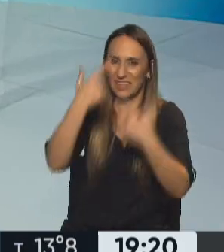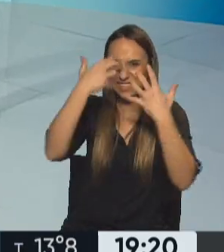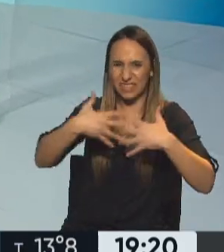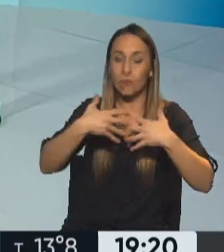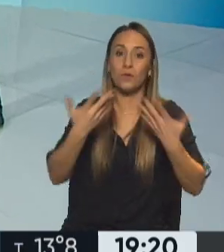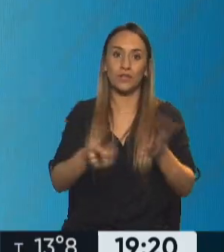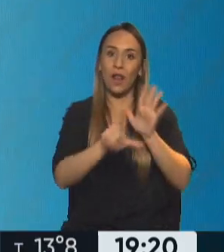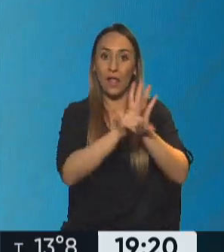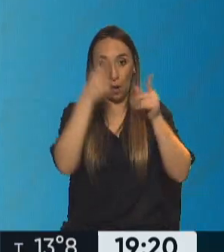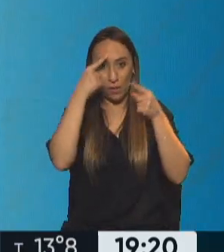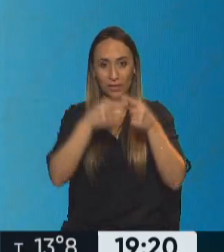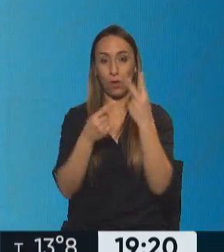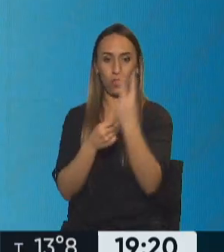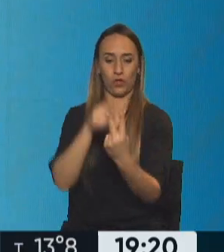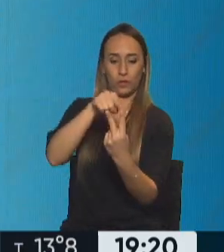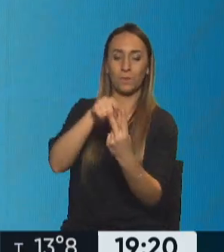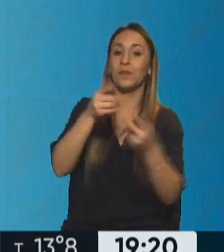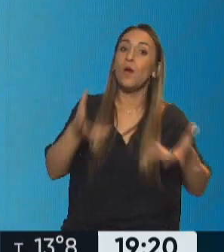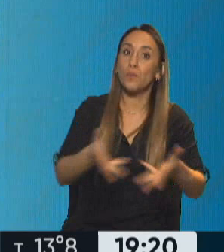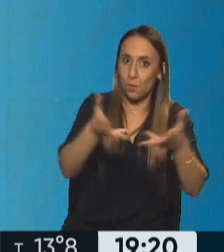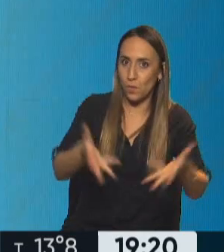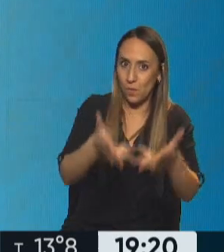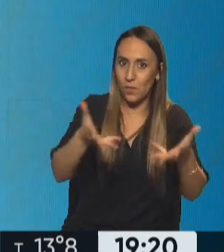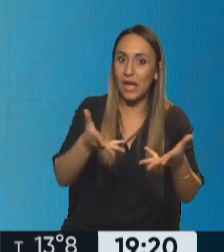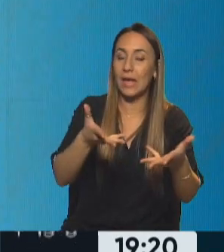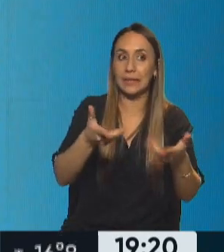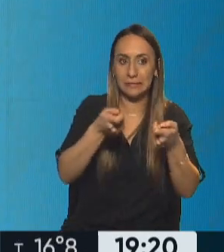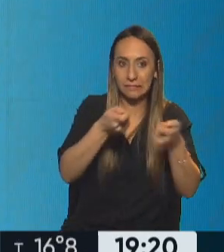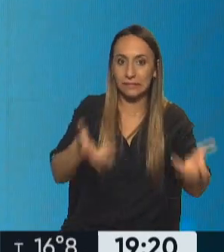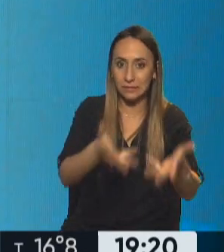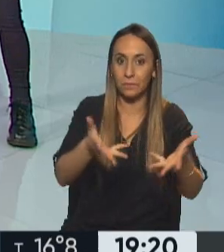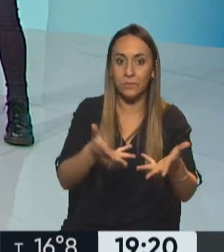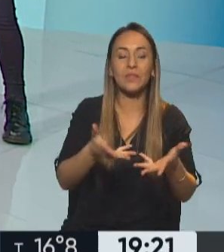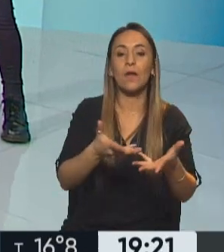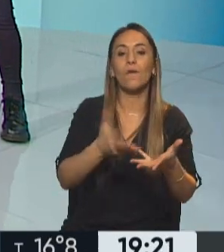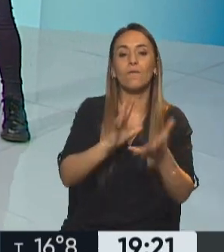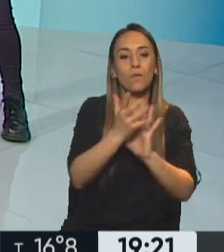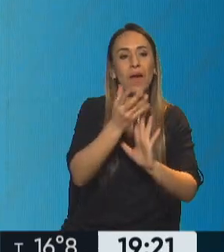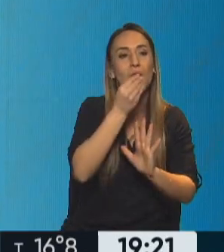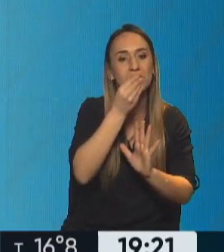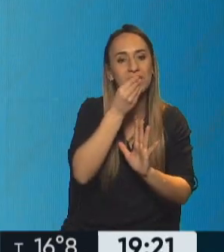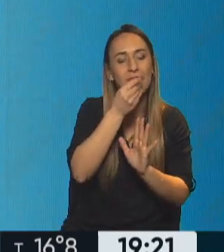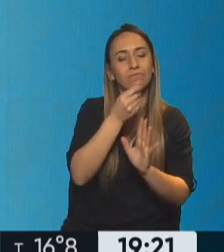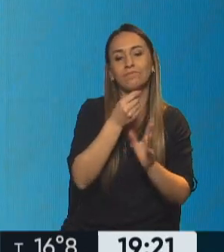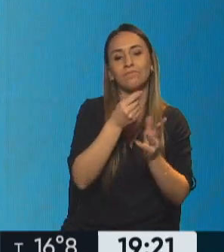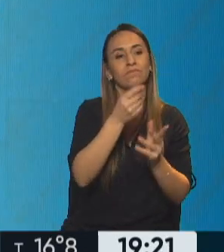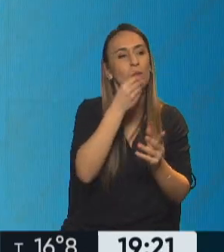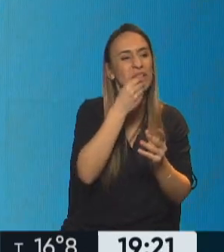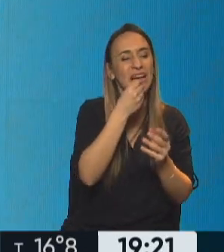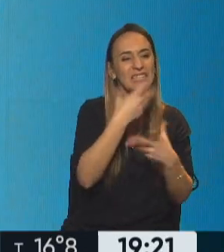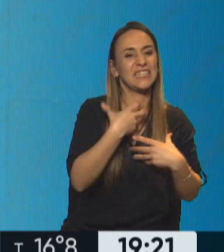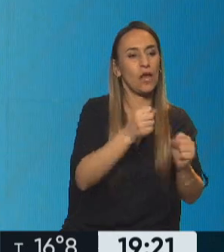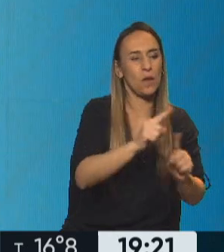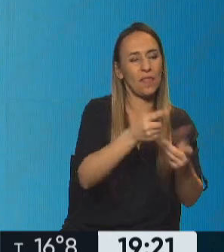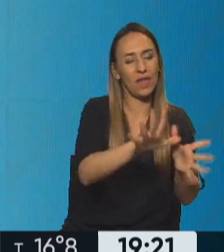ley. Por un lado, estimular, promover un cambio de conducta hacia los alimentos más saludables, y también no es